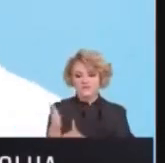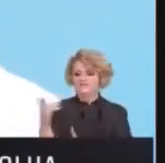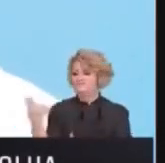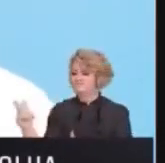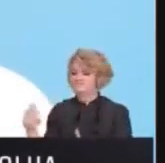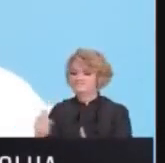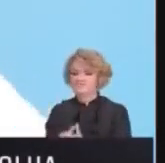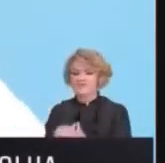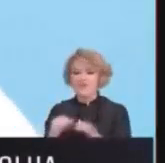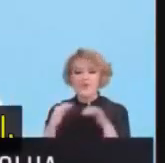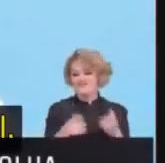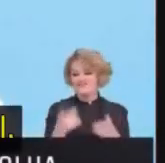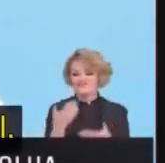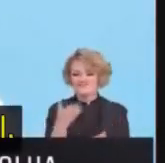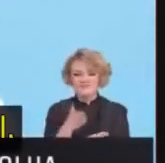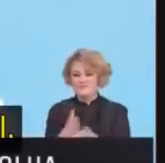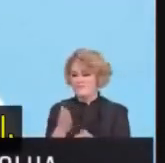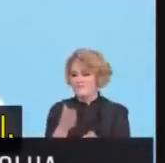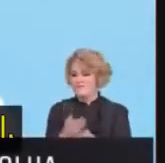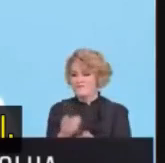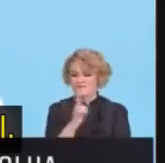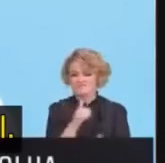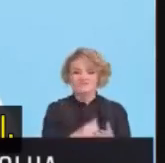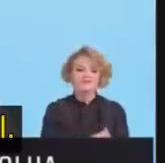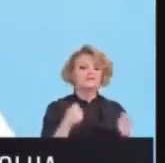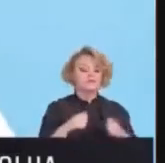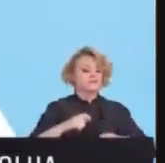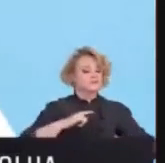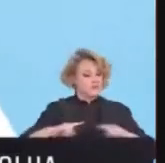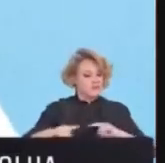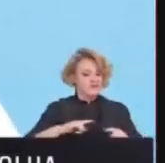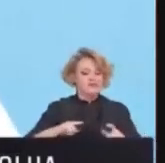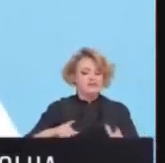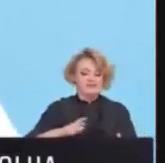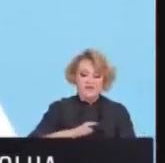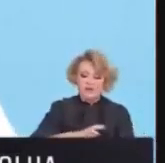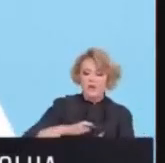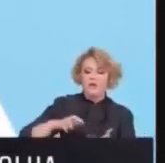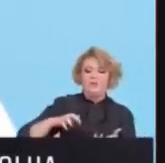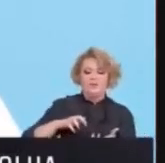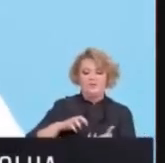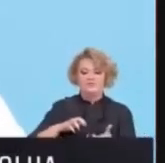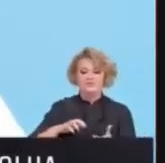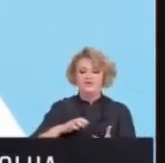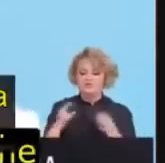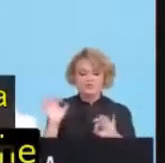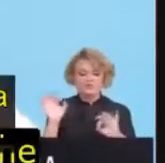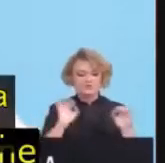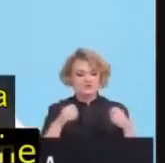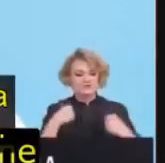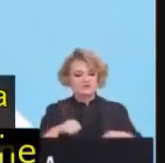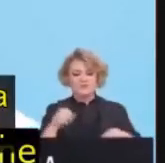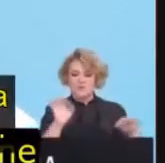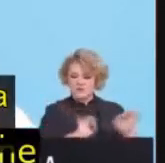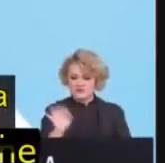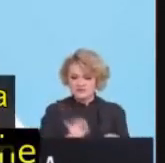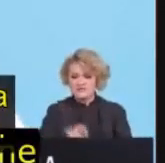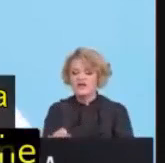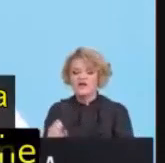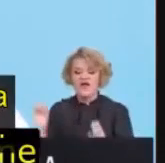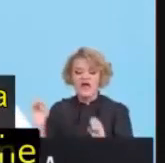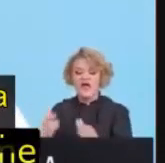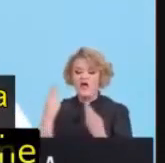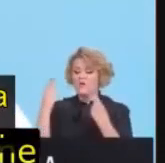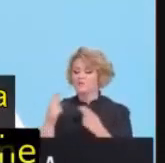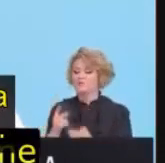zoom si queréis que siga realizando esta labor y si no tenéis nada chico que lo habláis son gratis O sea que no